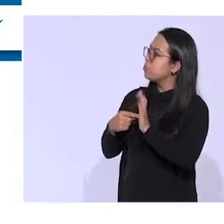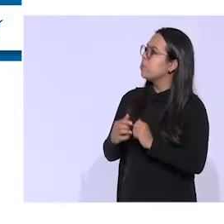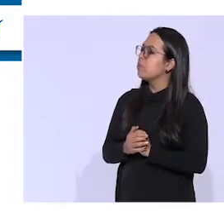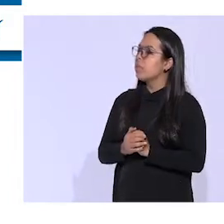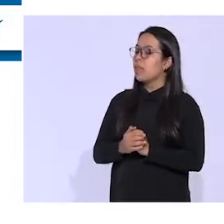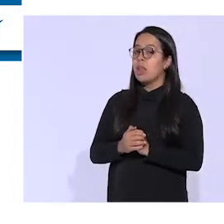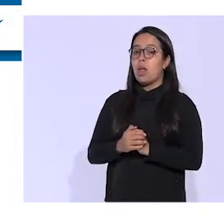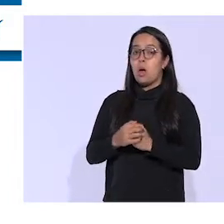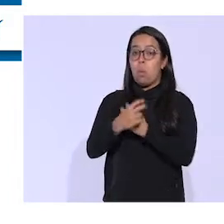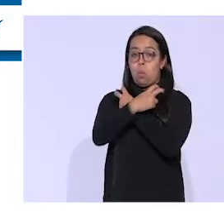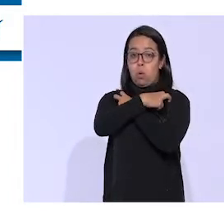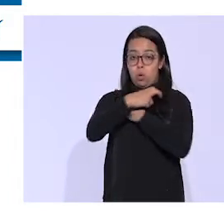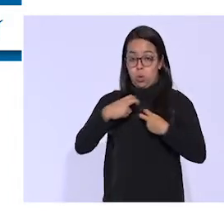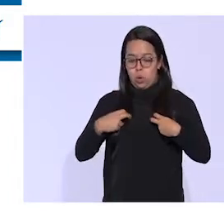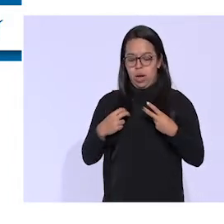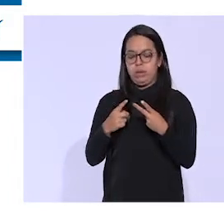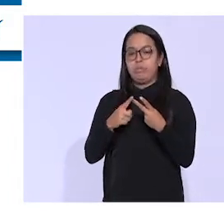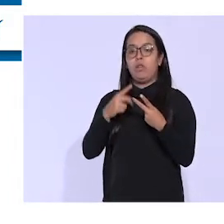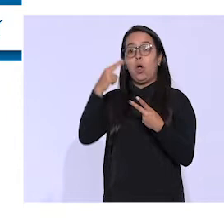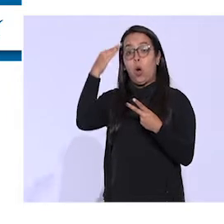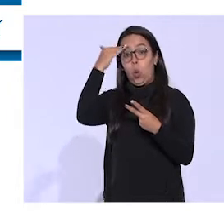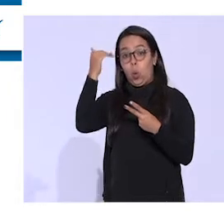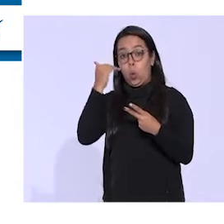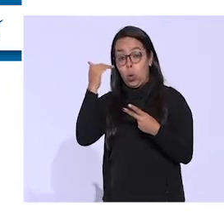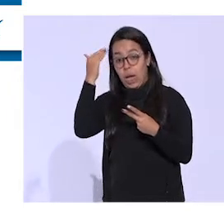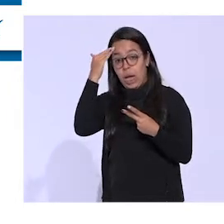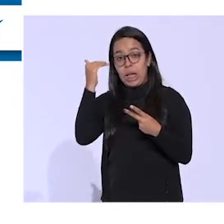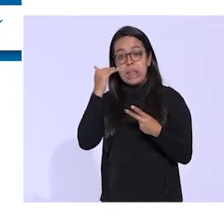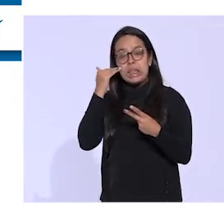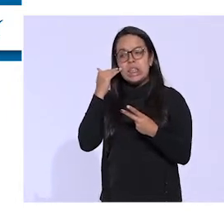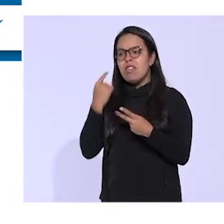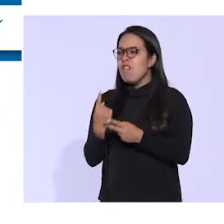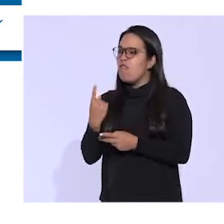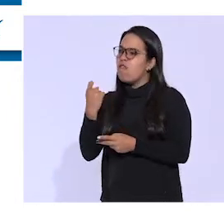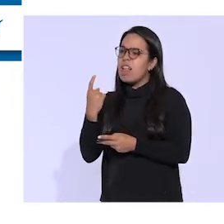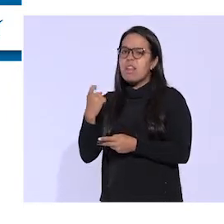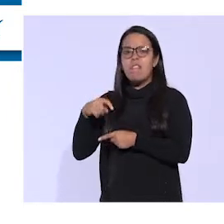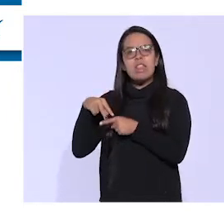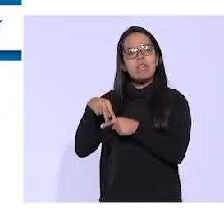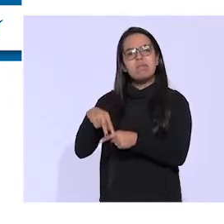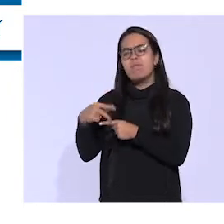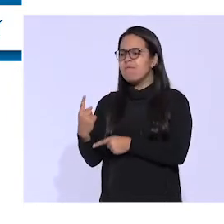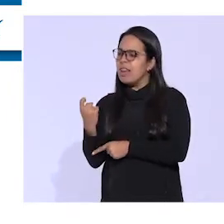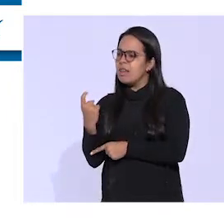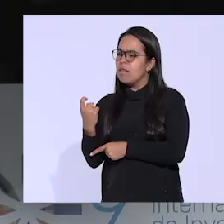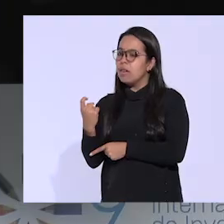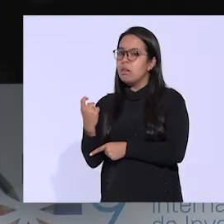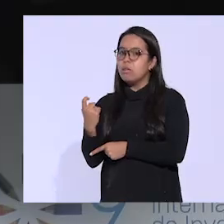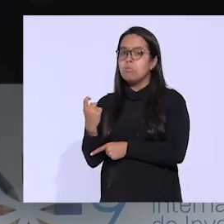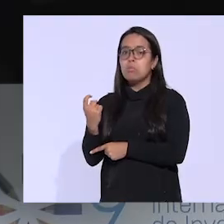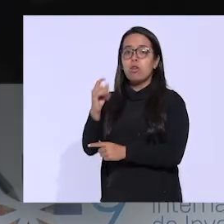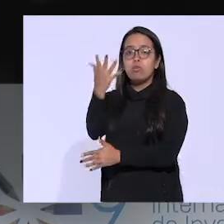y Corea, a pesar de ser muy críticos con la falta de recursos, obtienen buenos resultados.